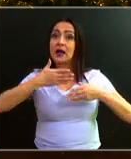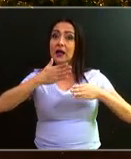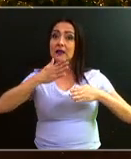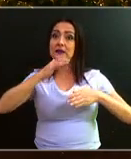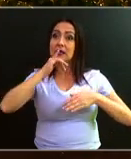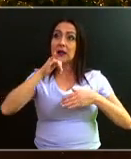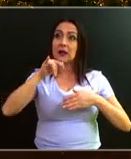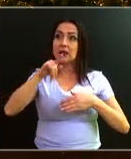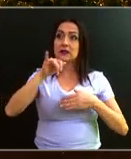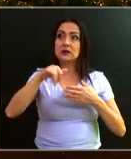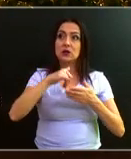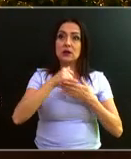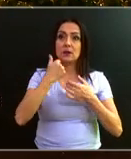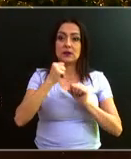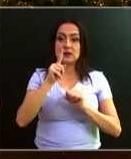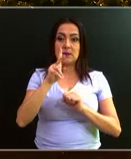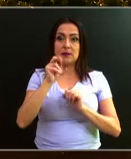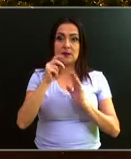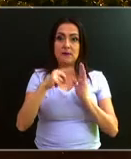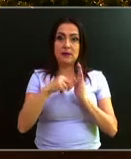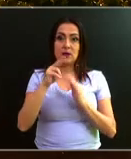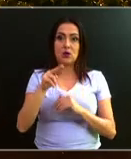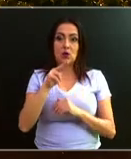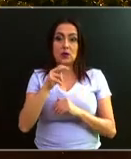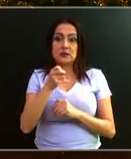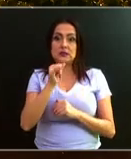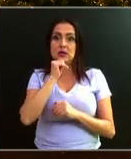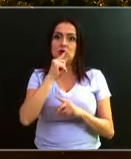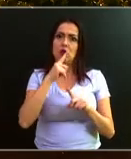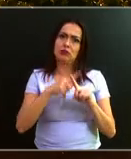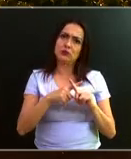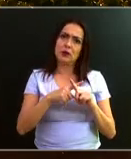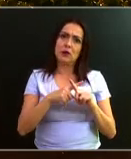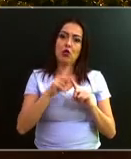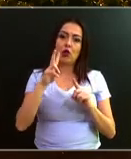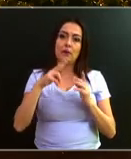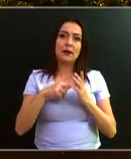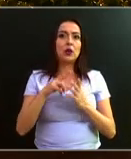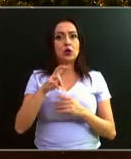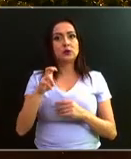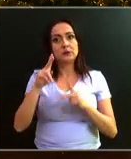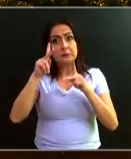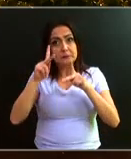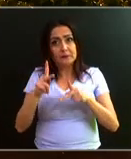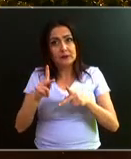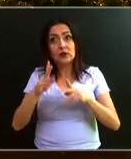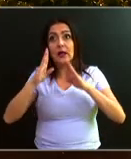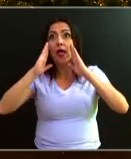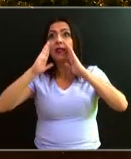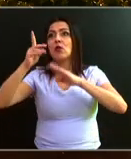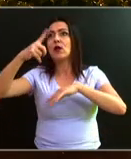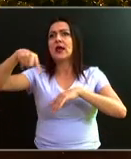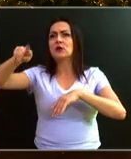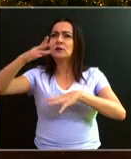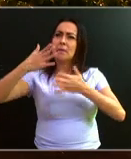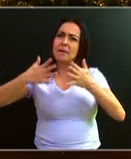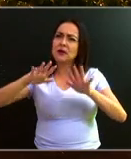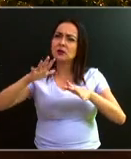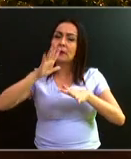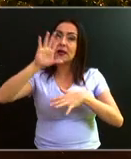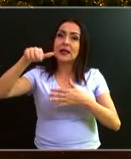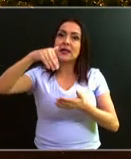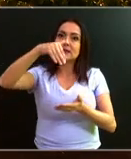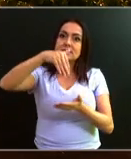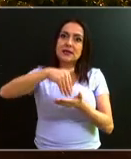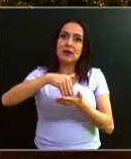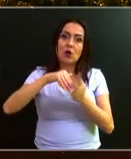José es de 120 mil colones. Y si esto lo multiplicamos por los 2.200 personas que están atendiendo ellos en promedio en el casco central de